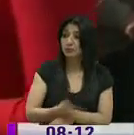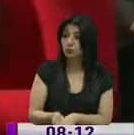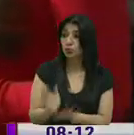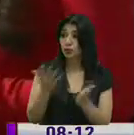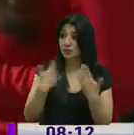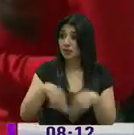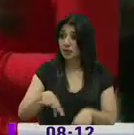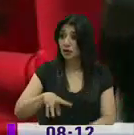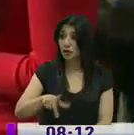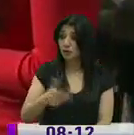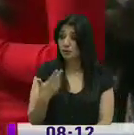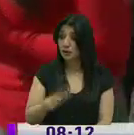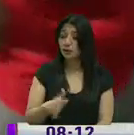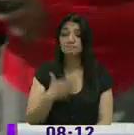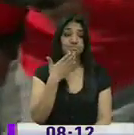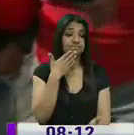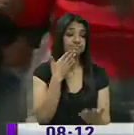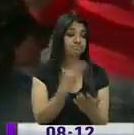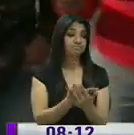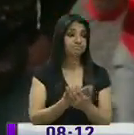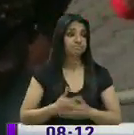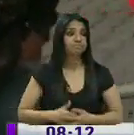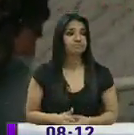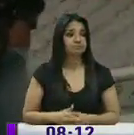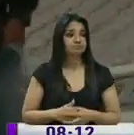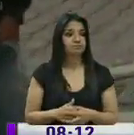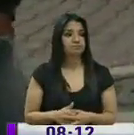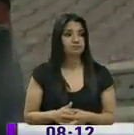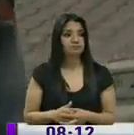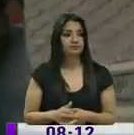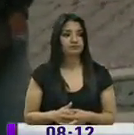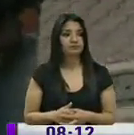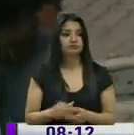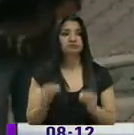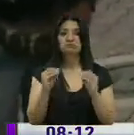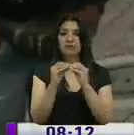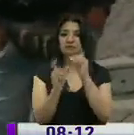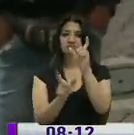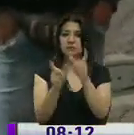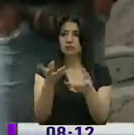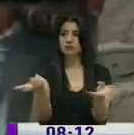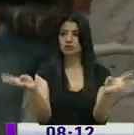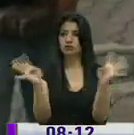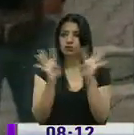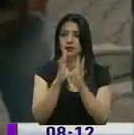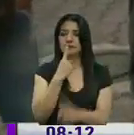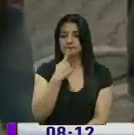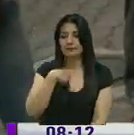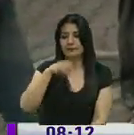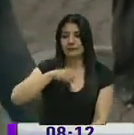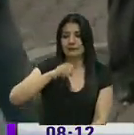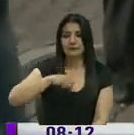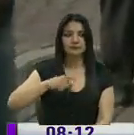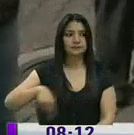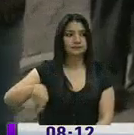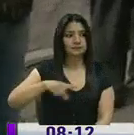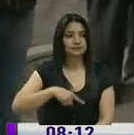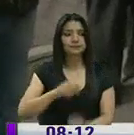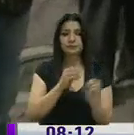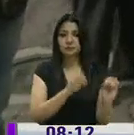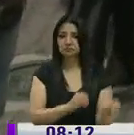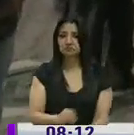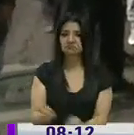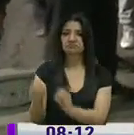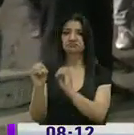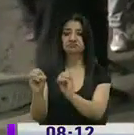ha ocasionado el daño muchas gracias vecino yo voy a conversar con más moradores de este sector ellos me comentaban que ellos están organizados